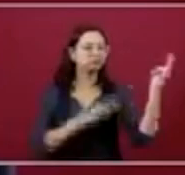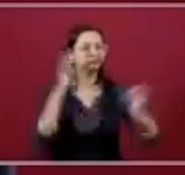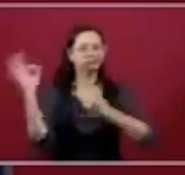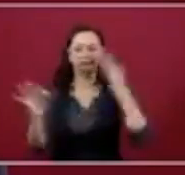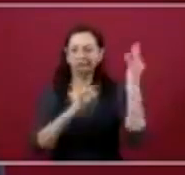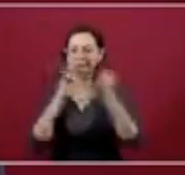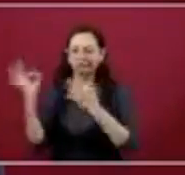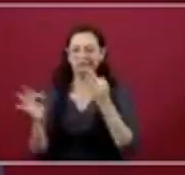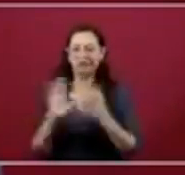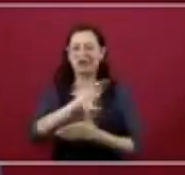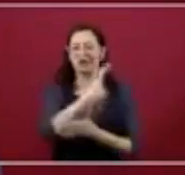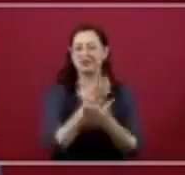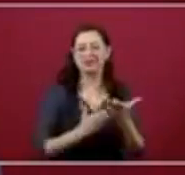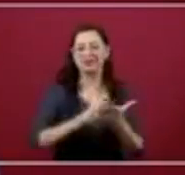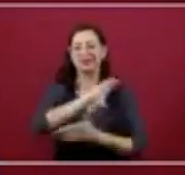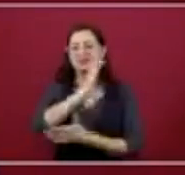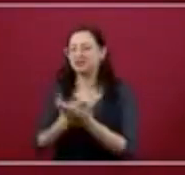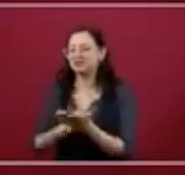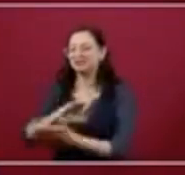muchos contratos